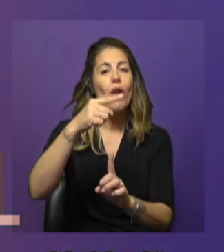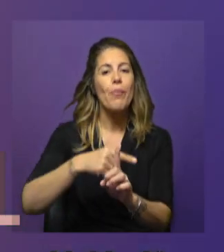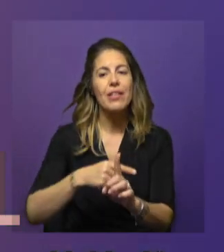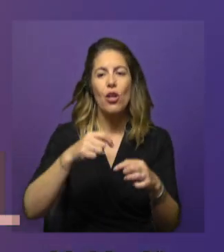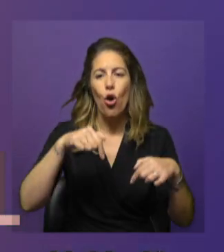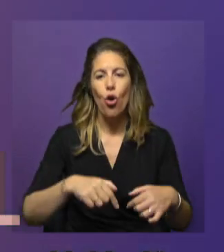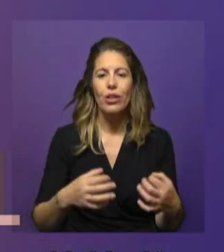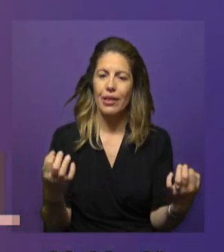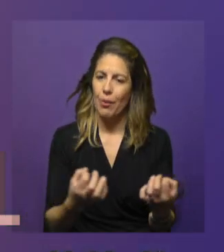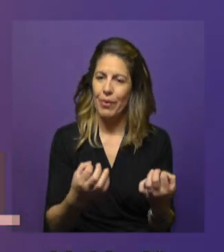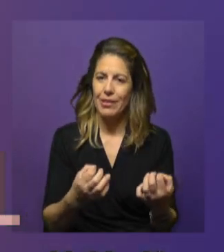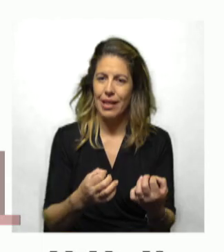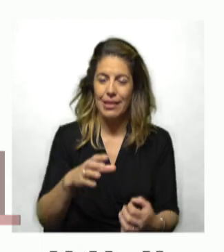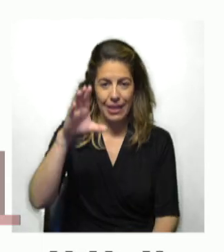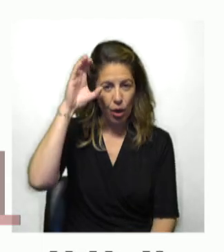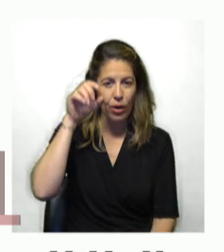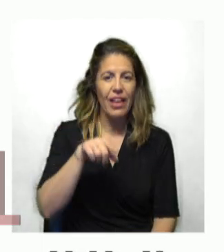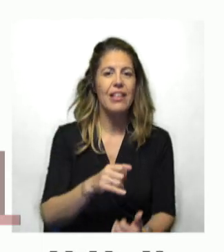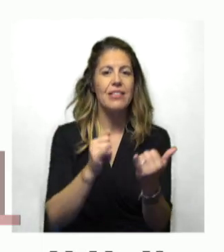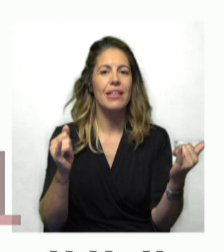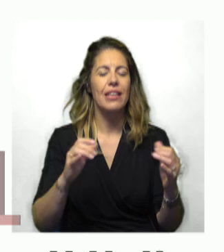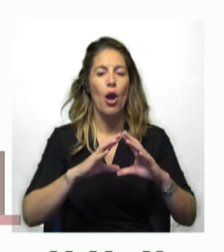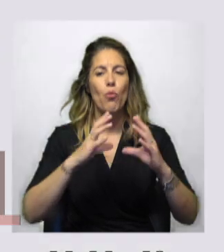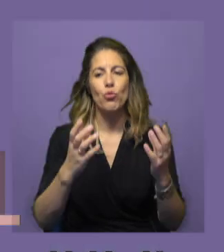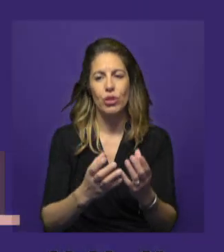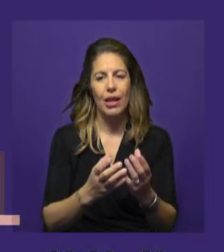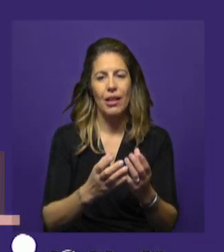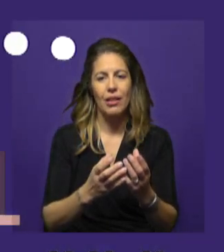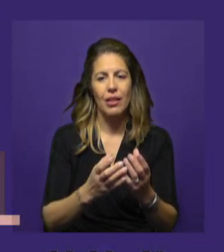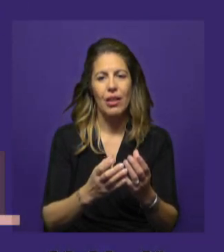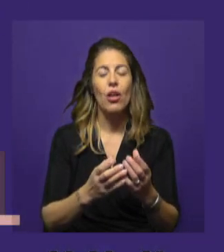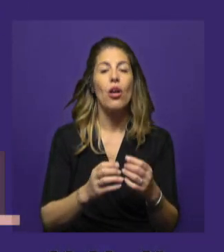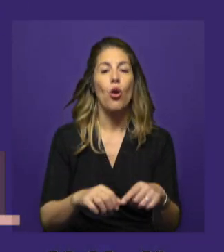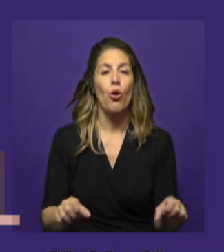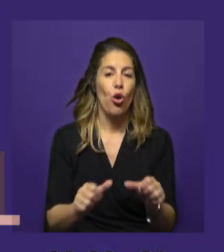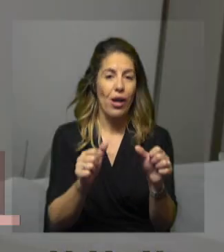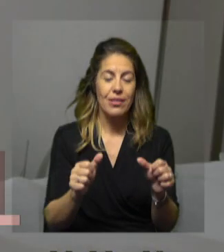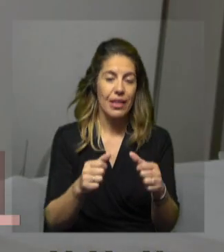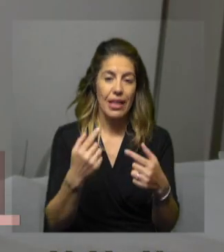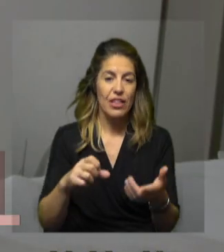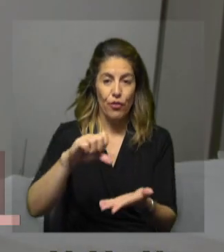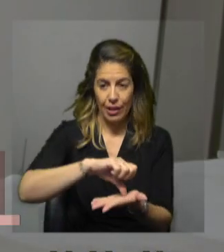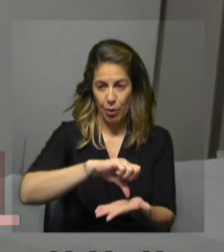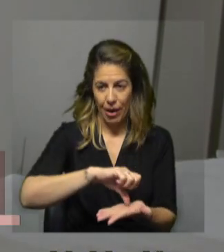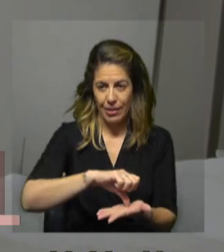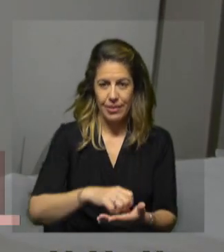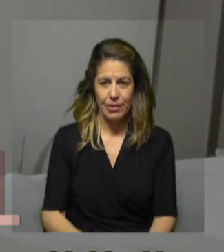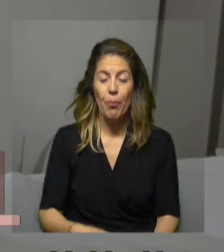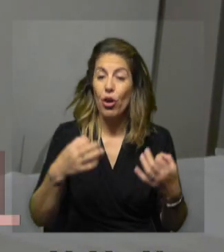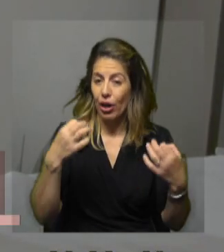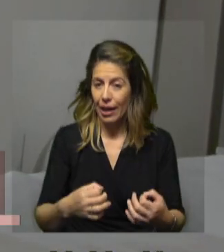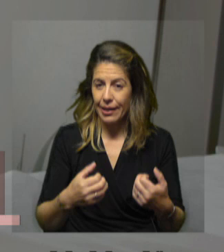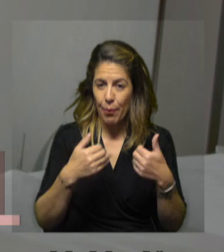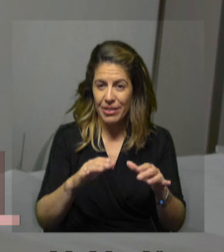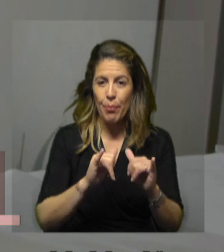particular se conmemora ese Día Mundial, como lo están haciendo la Liga Panamericana y en otros países. Pero en realidad nosotros